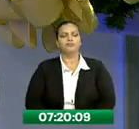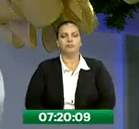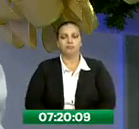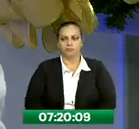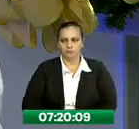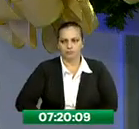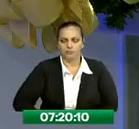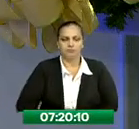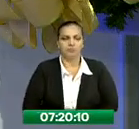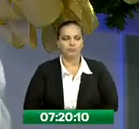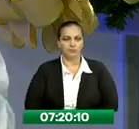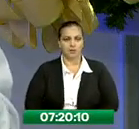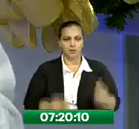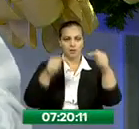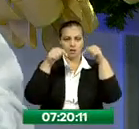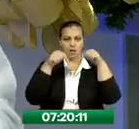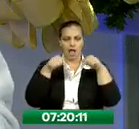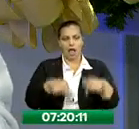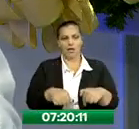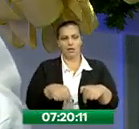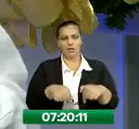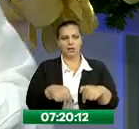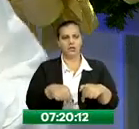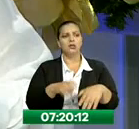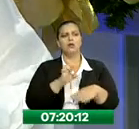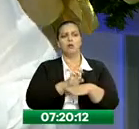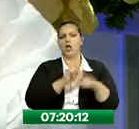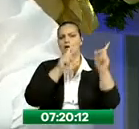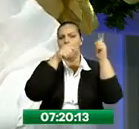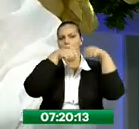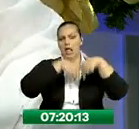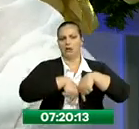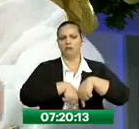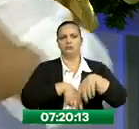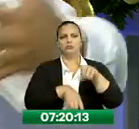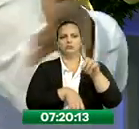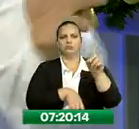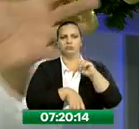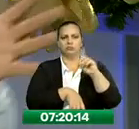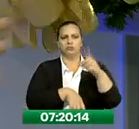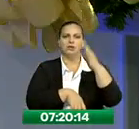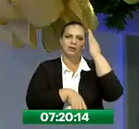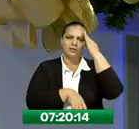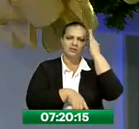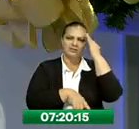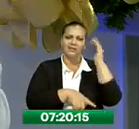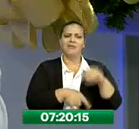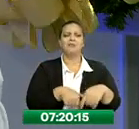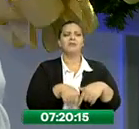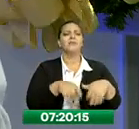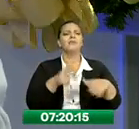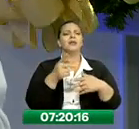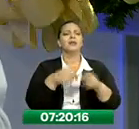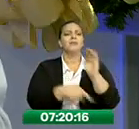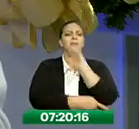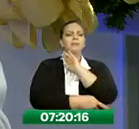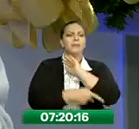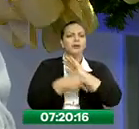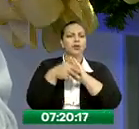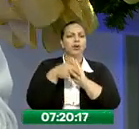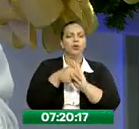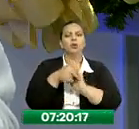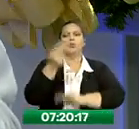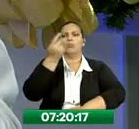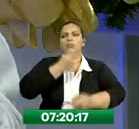decir aquí, cuando el negocio petrolero, el negocio de los combustibles, es un negocio que se mueve a nivel mundial, determinarán el